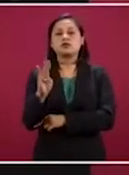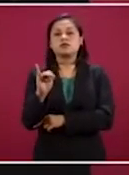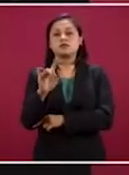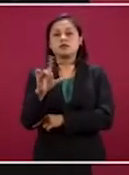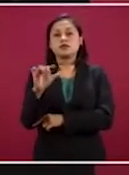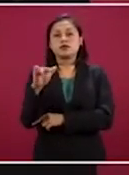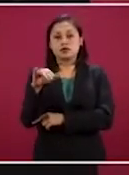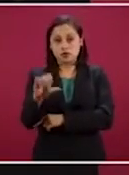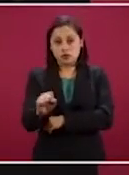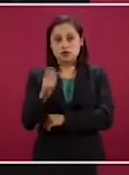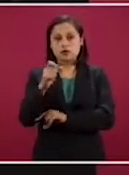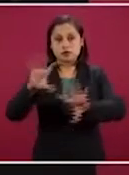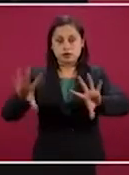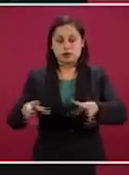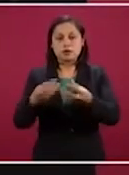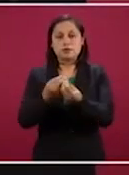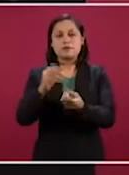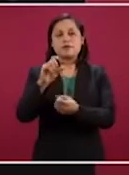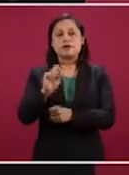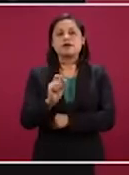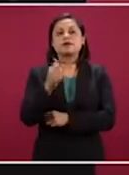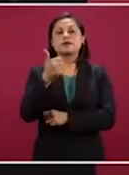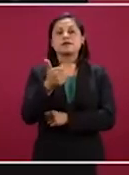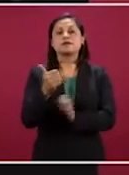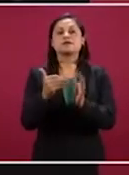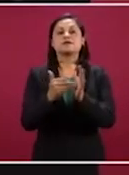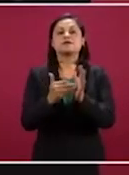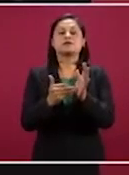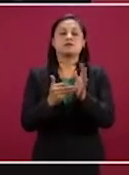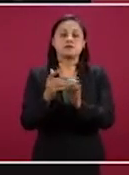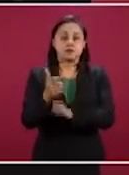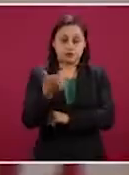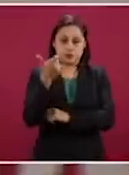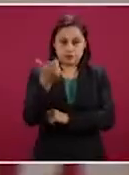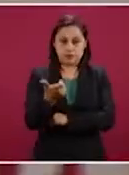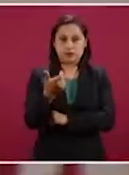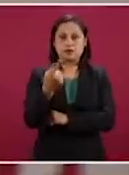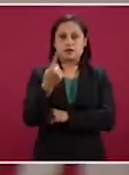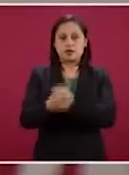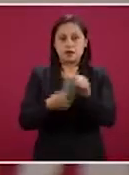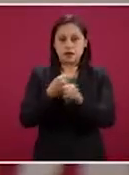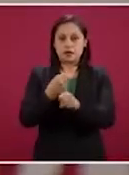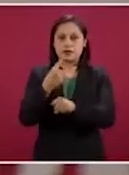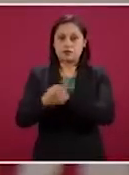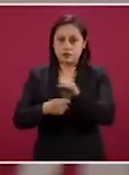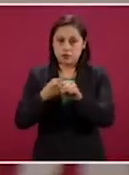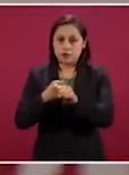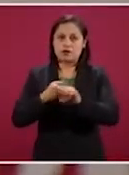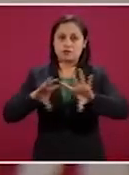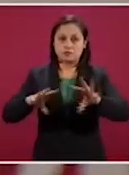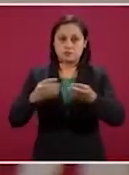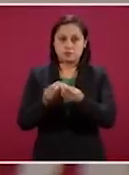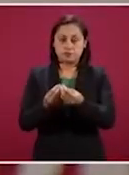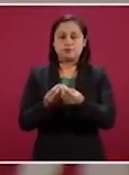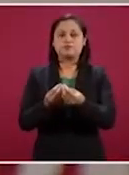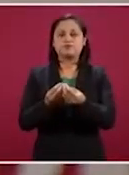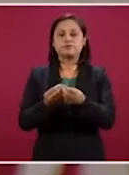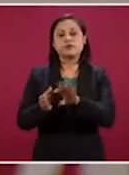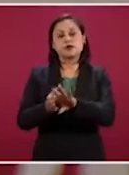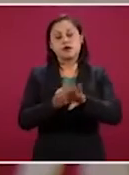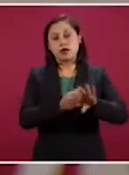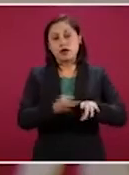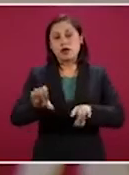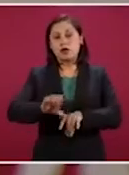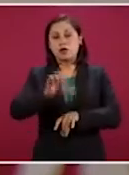serían otros 26 mil millones de pesos anuales. Los recursos adicionales que hay en